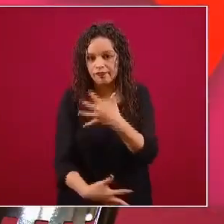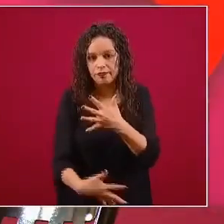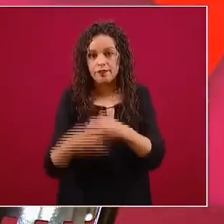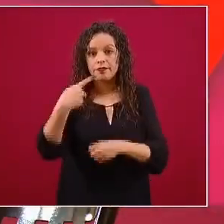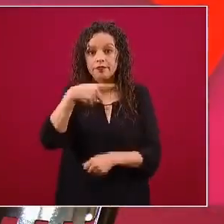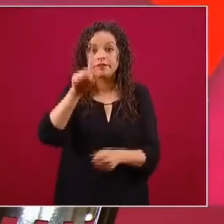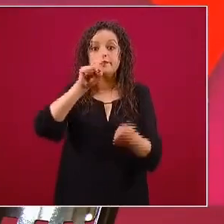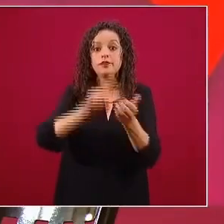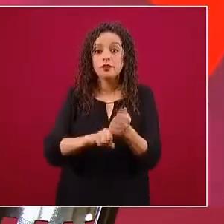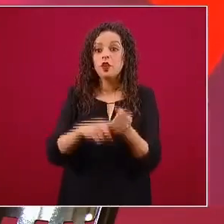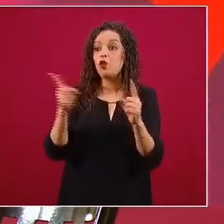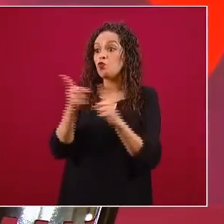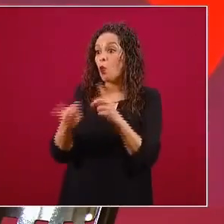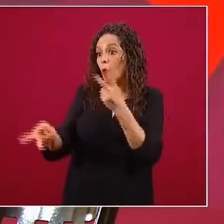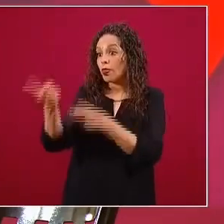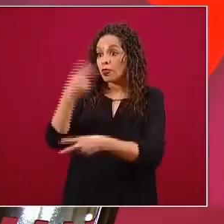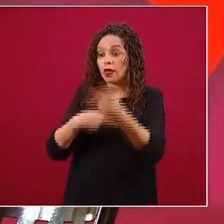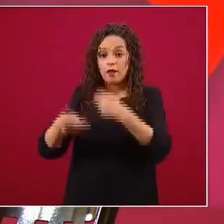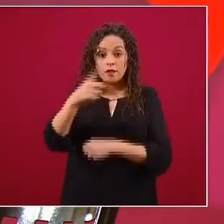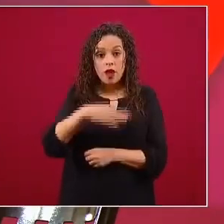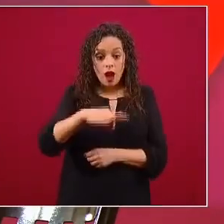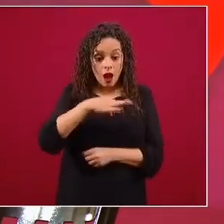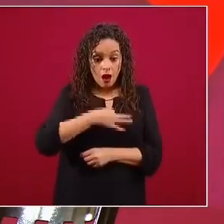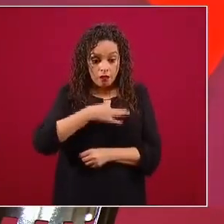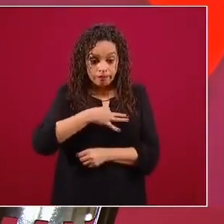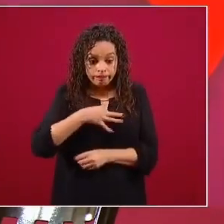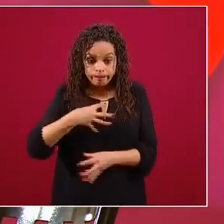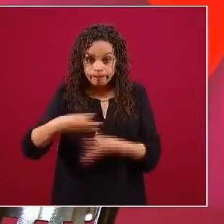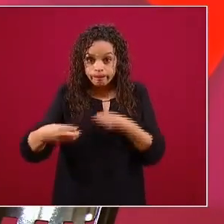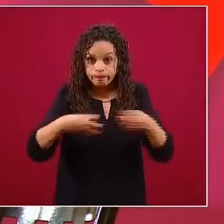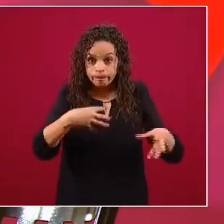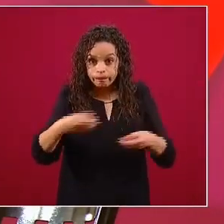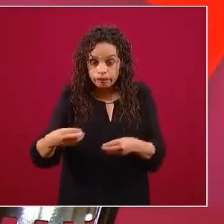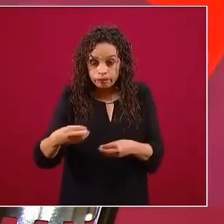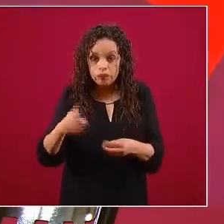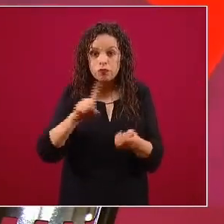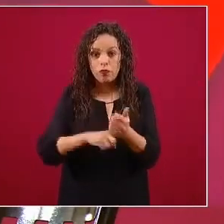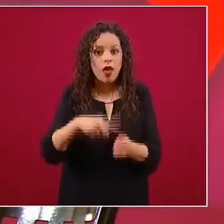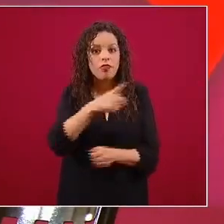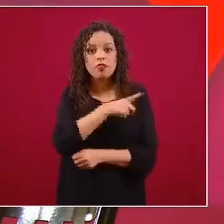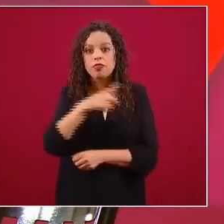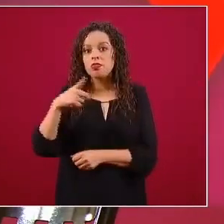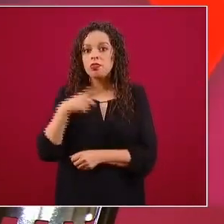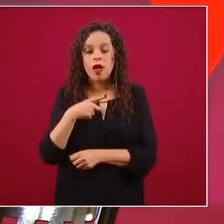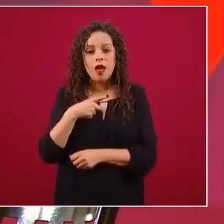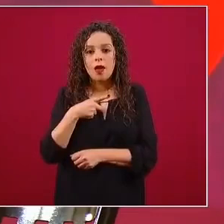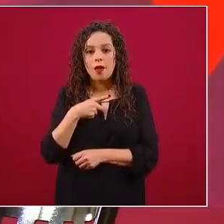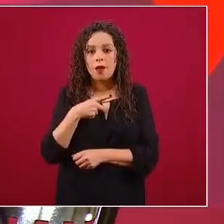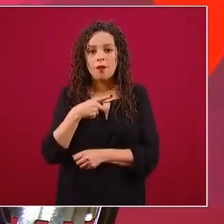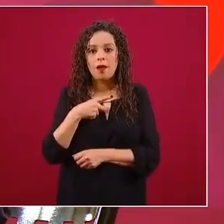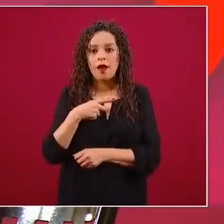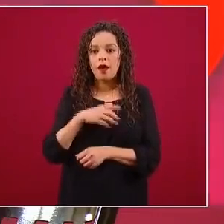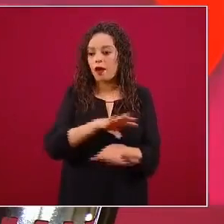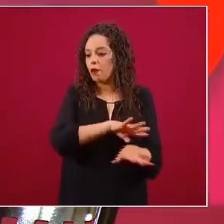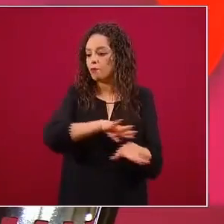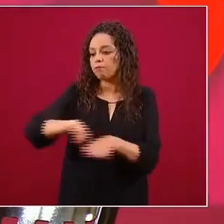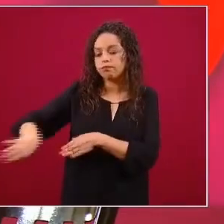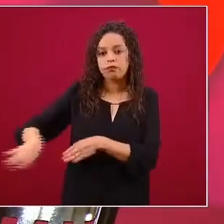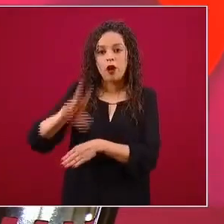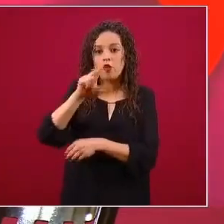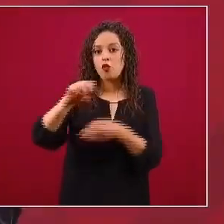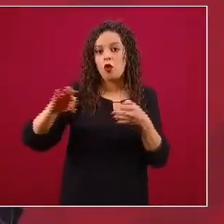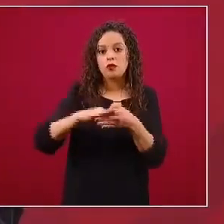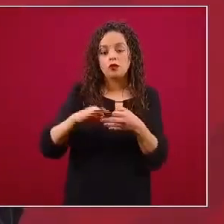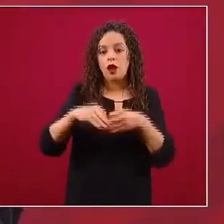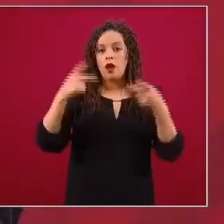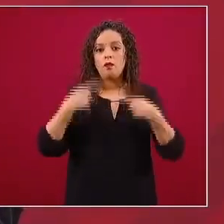agentes infecciosos, los agentes biológicos infecciosos, se mantengan lejos de las personas en la vía